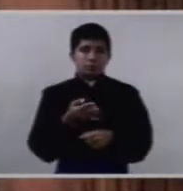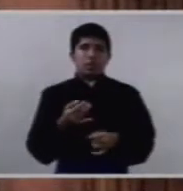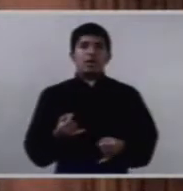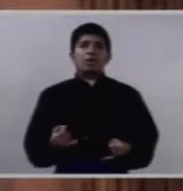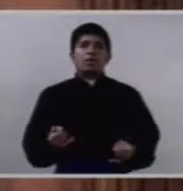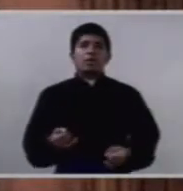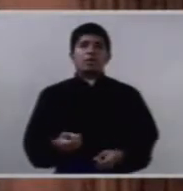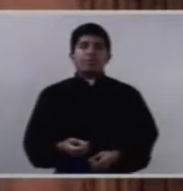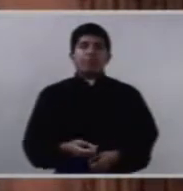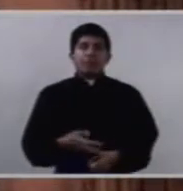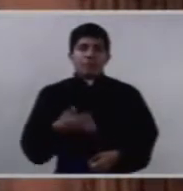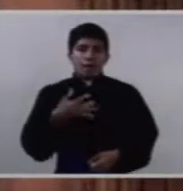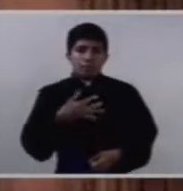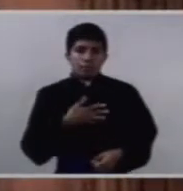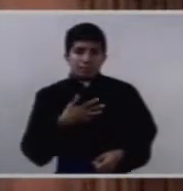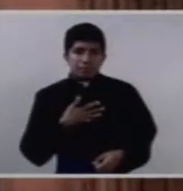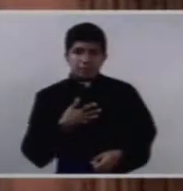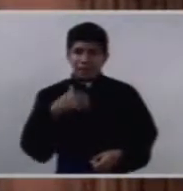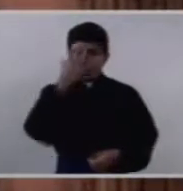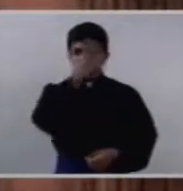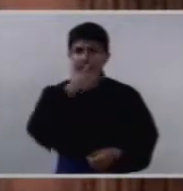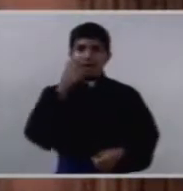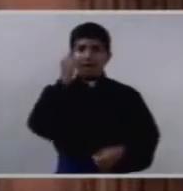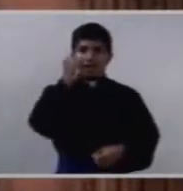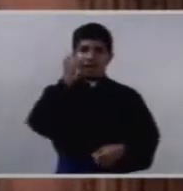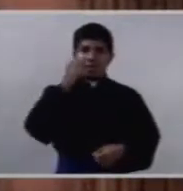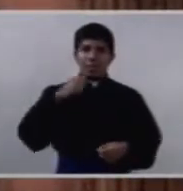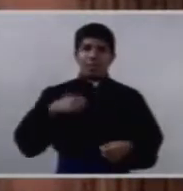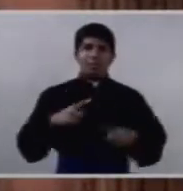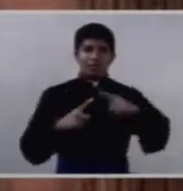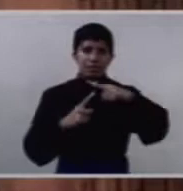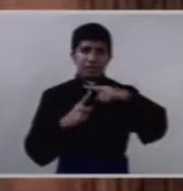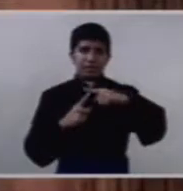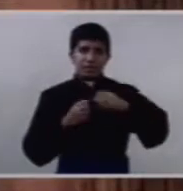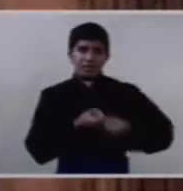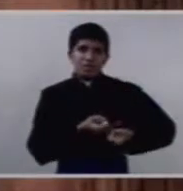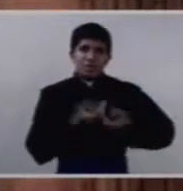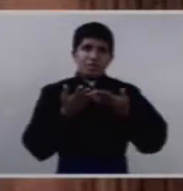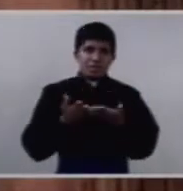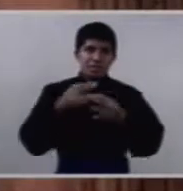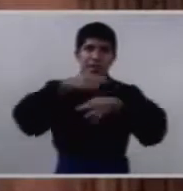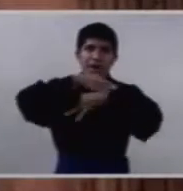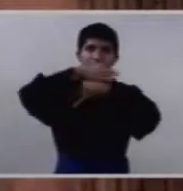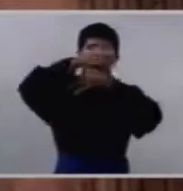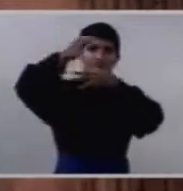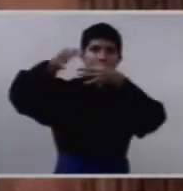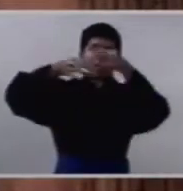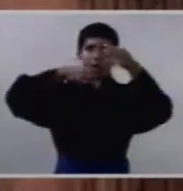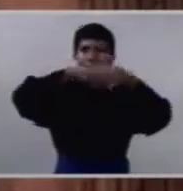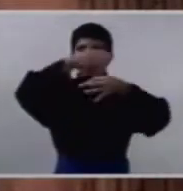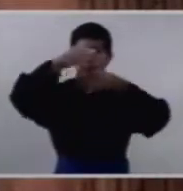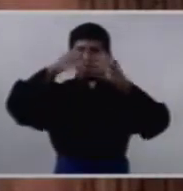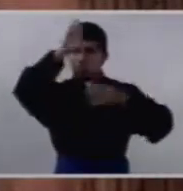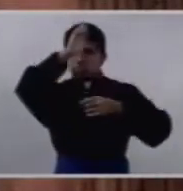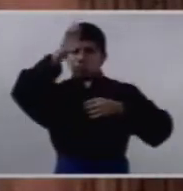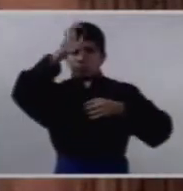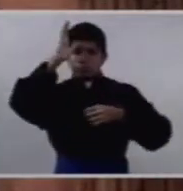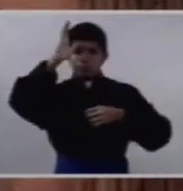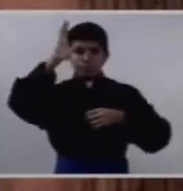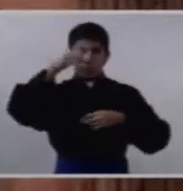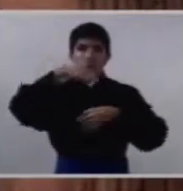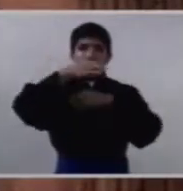esta bella misión: llevar el Evangelio de Cristo, este Evangelio